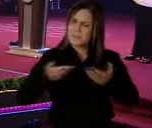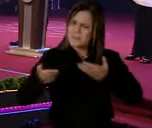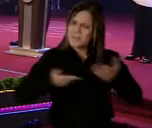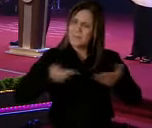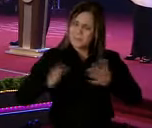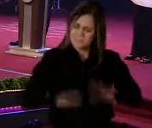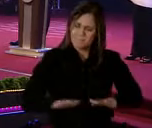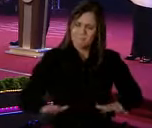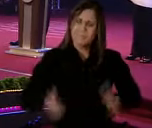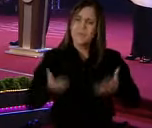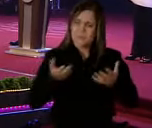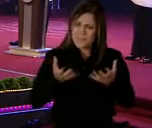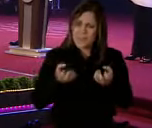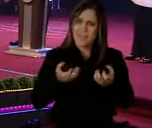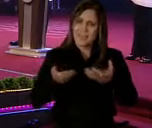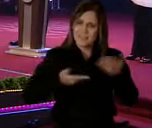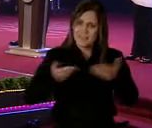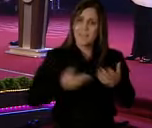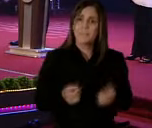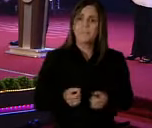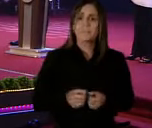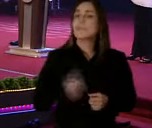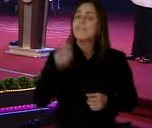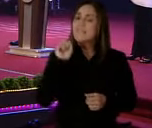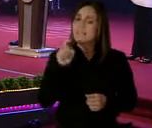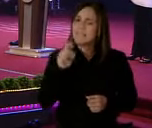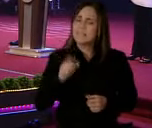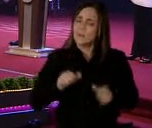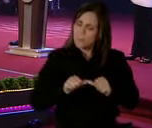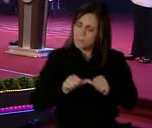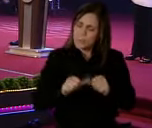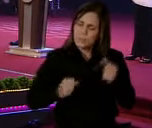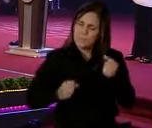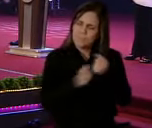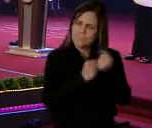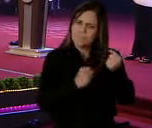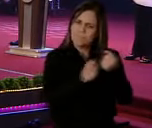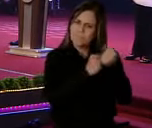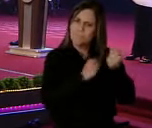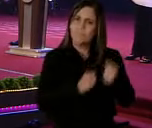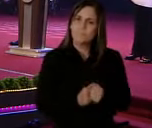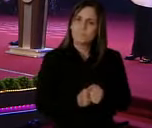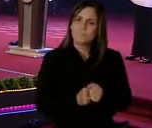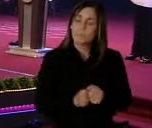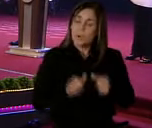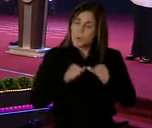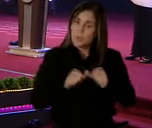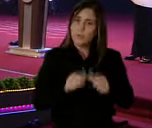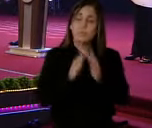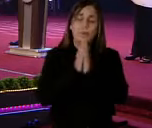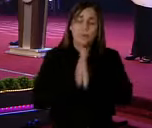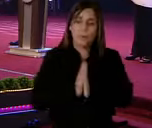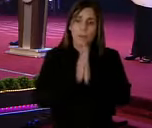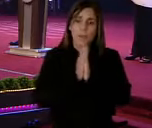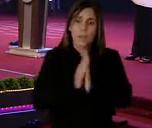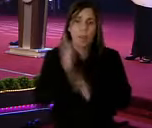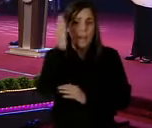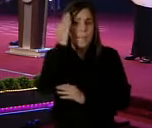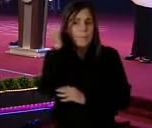seguir impulsando, ¿verdad? Este movimiento está precioso. Queremos que sigan orando porque hay varios